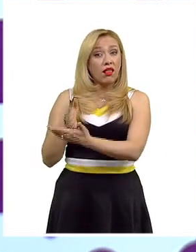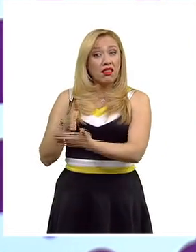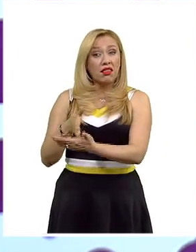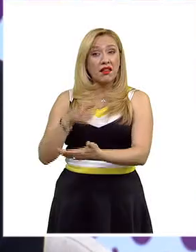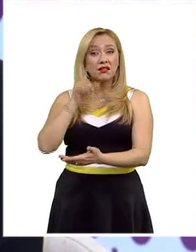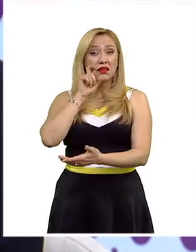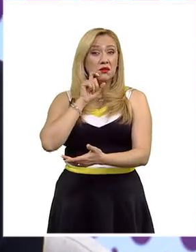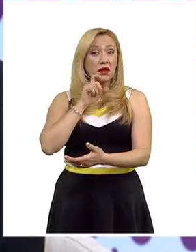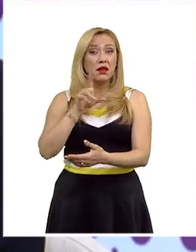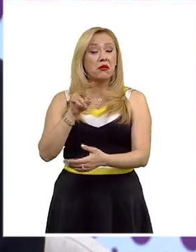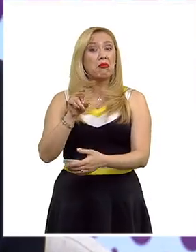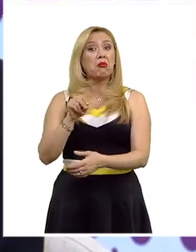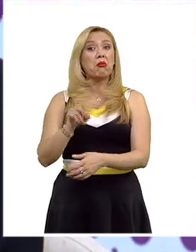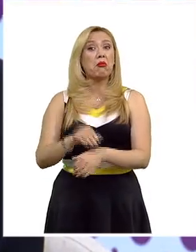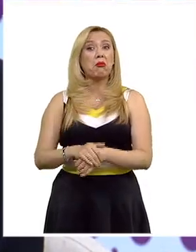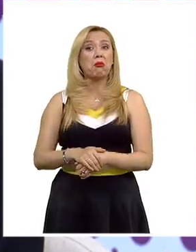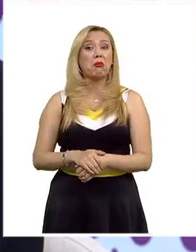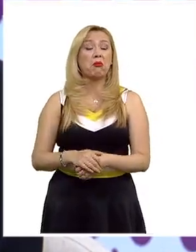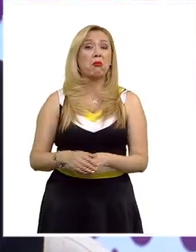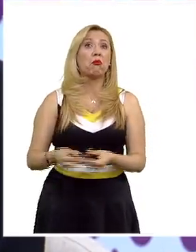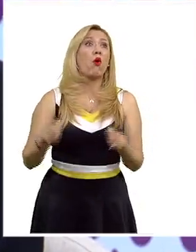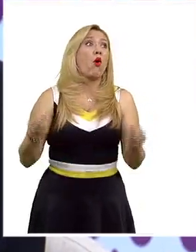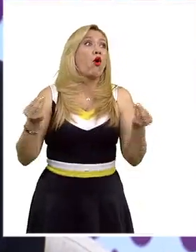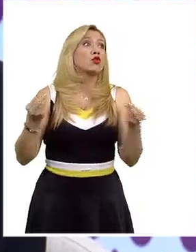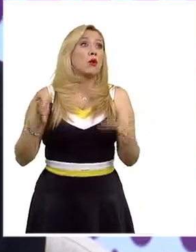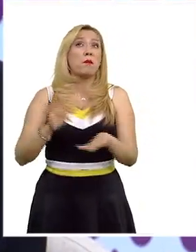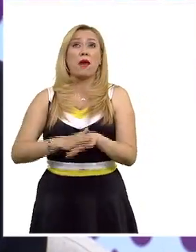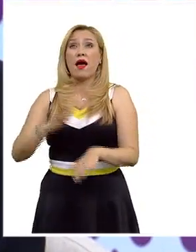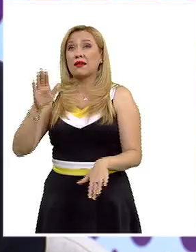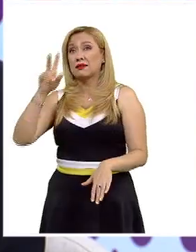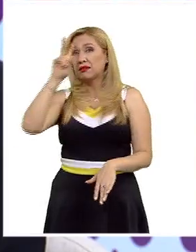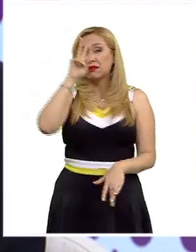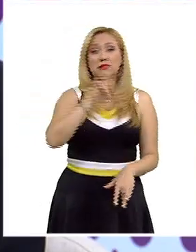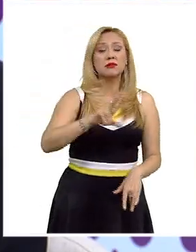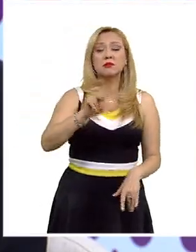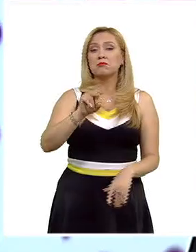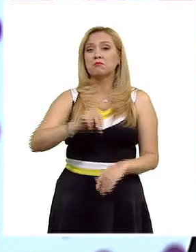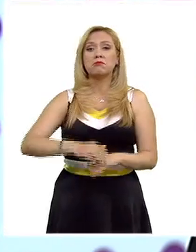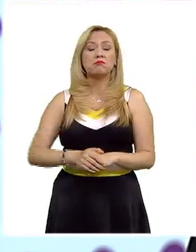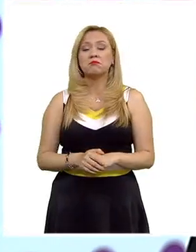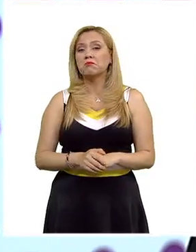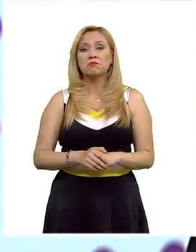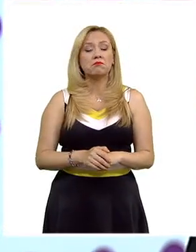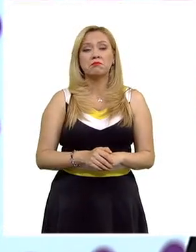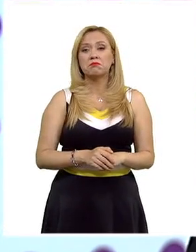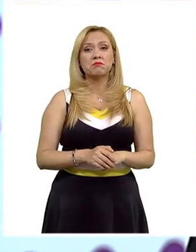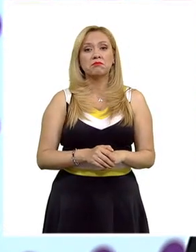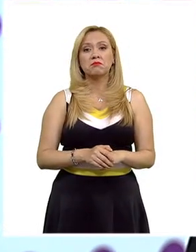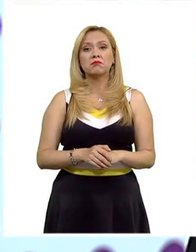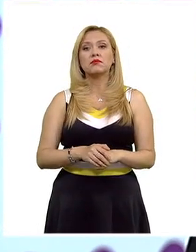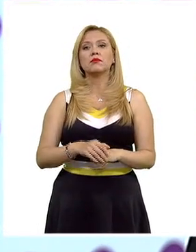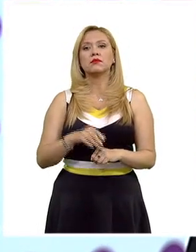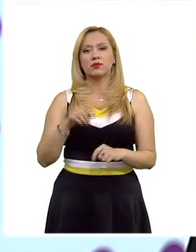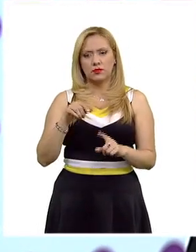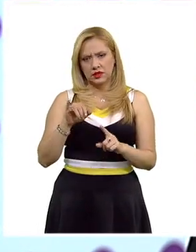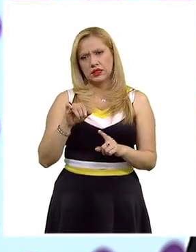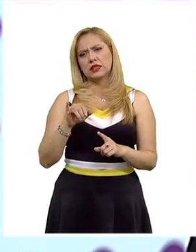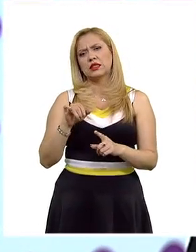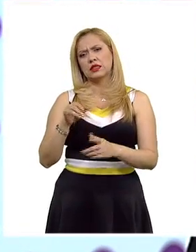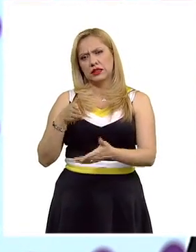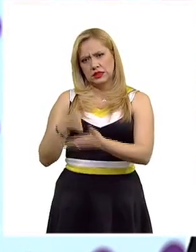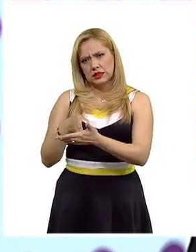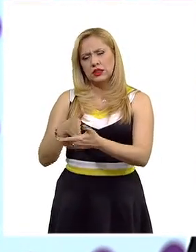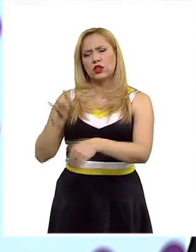No es lo peor. O sea, no es lo peor, no es lo que sale, lo que reportan más las mujeres, por ejemplo, ¿no? O sea, sí hay acoso sexual,